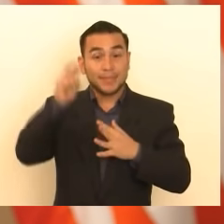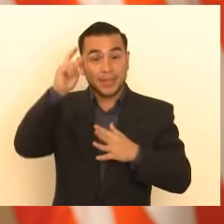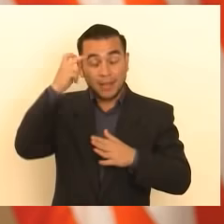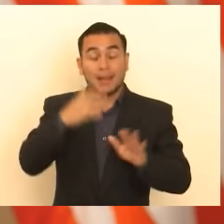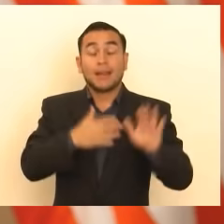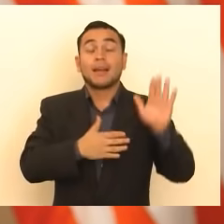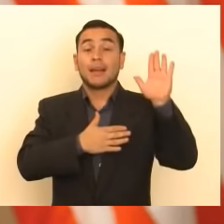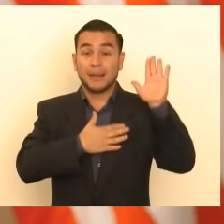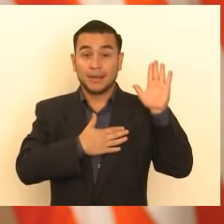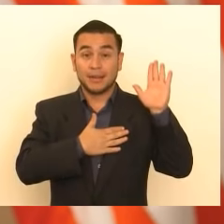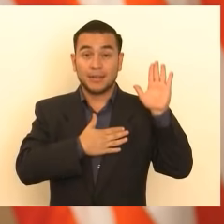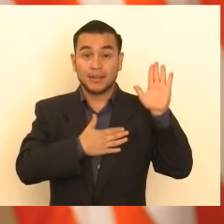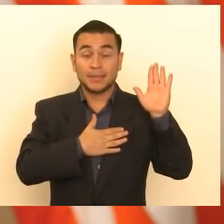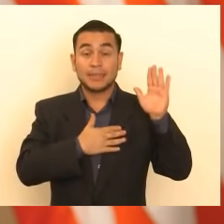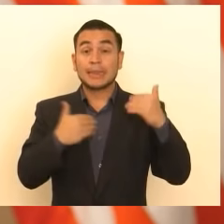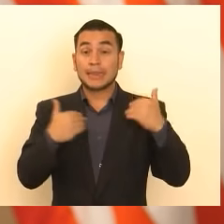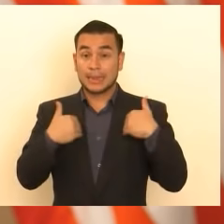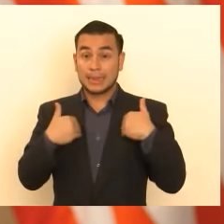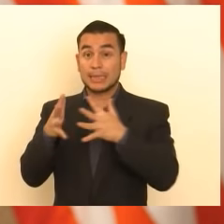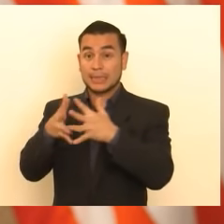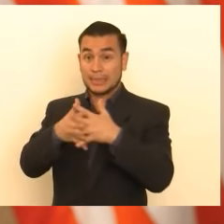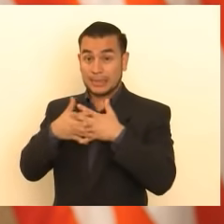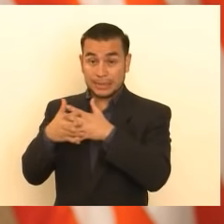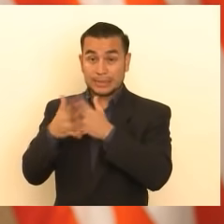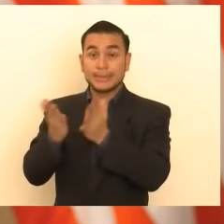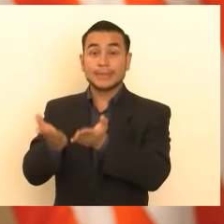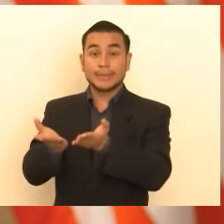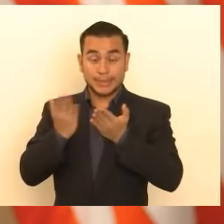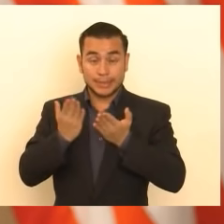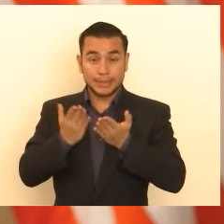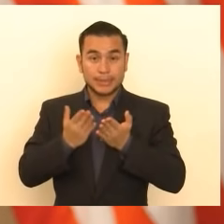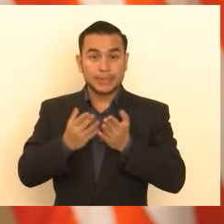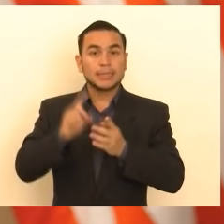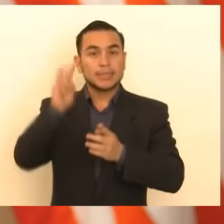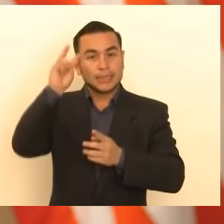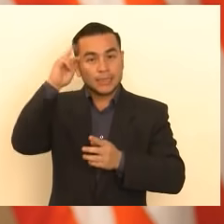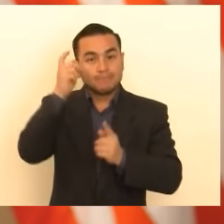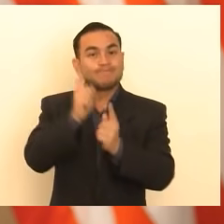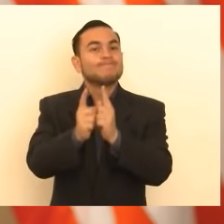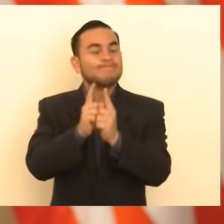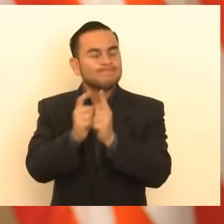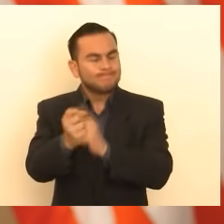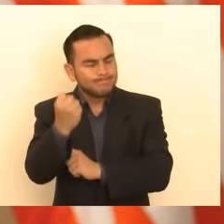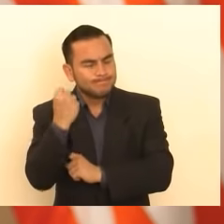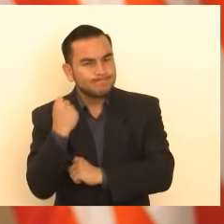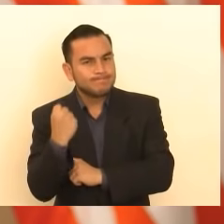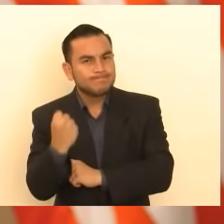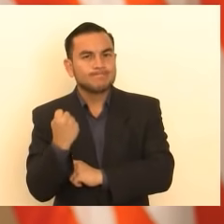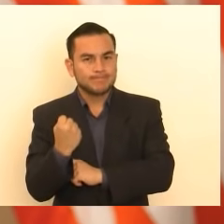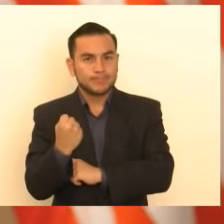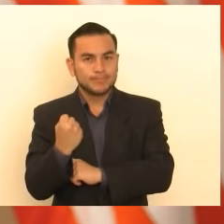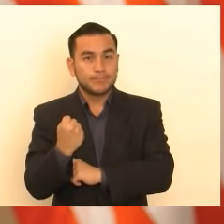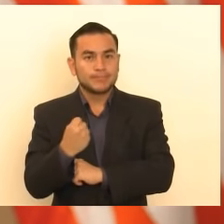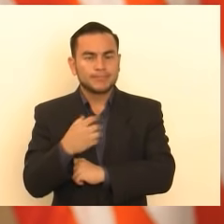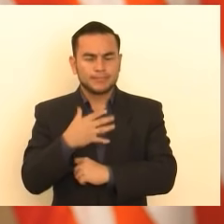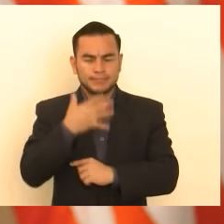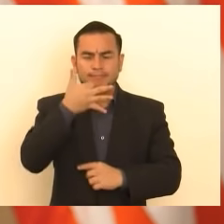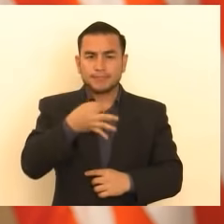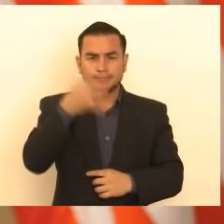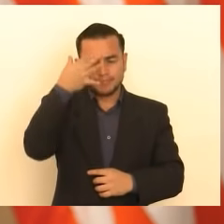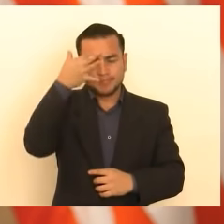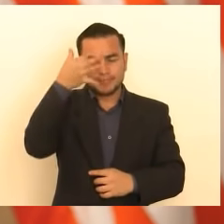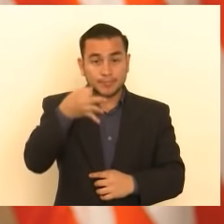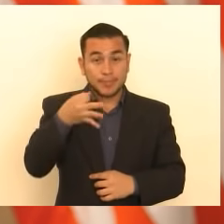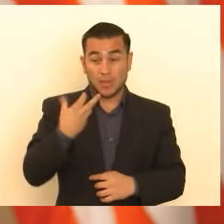tiene con este país y eso habla mucho de las relaciones que tenemos con Estados Unidos. Creo que todos los